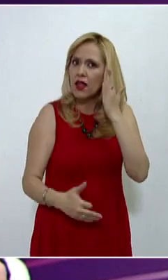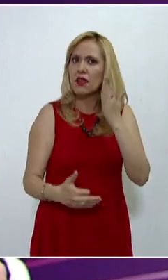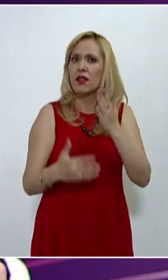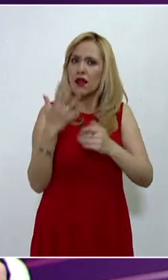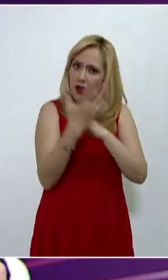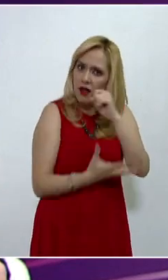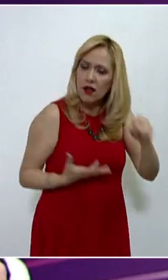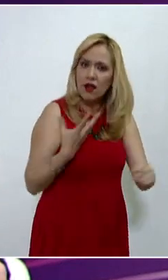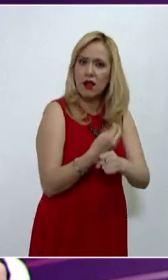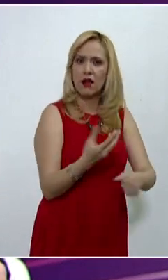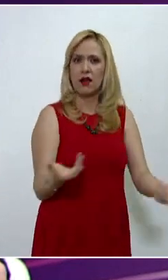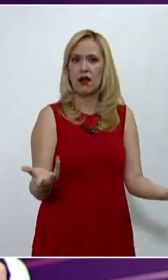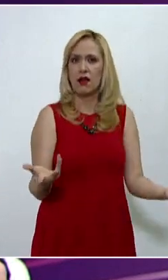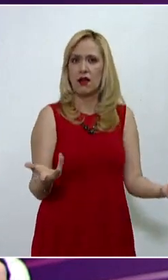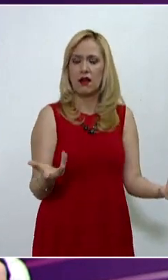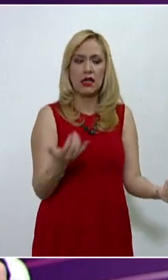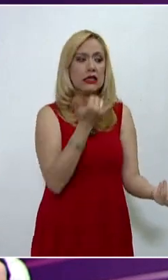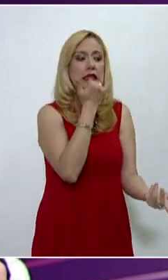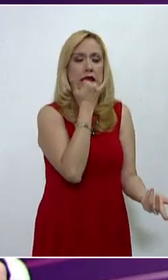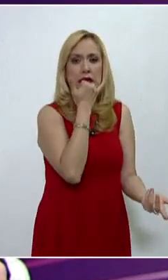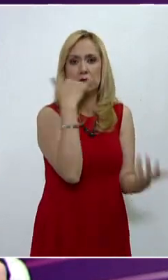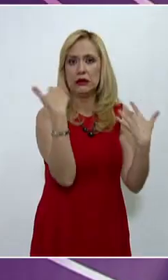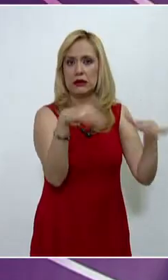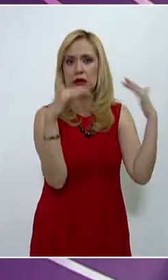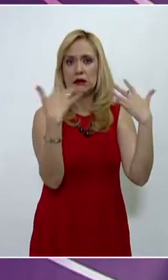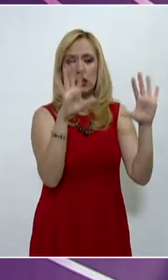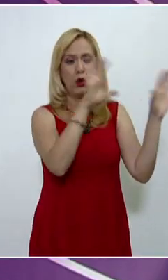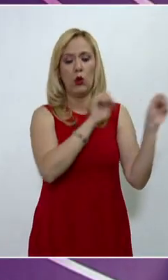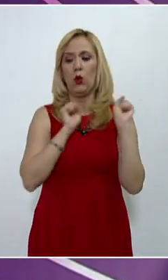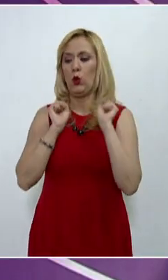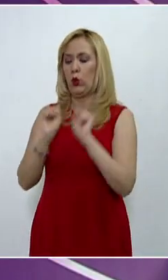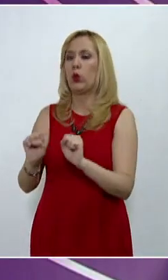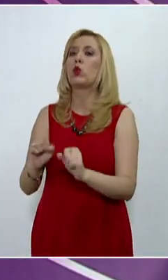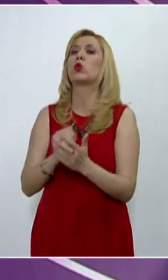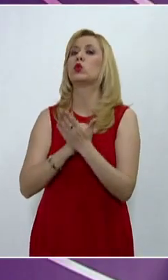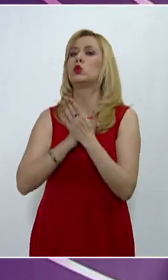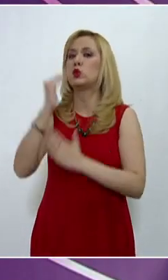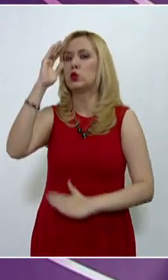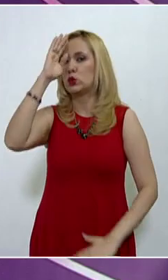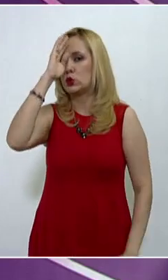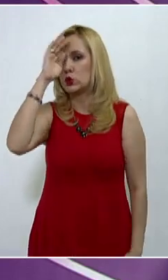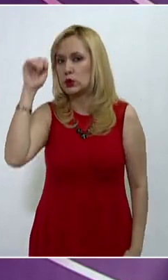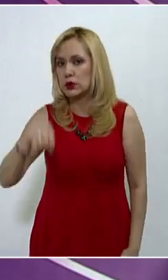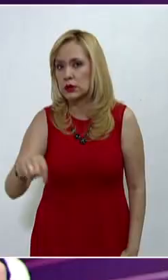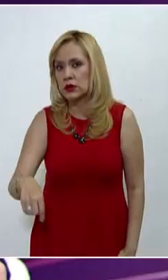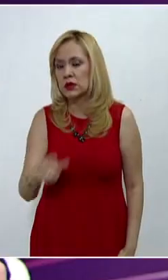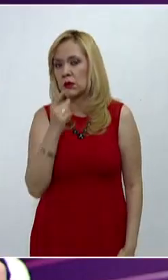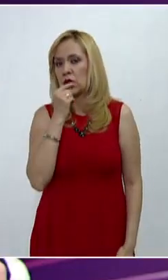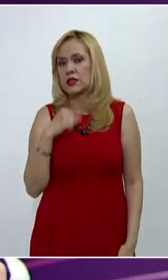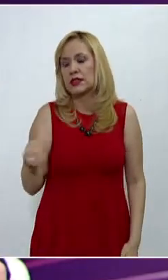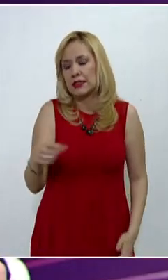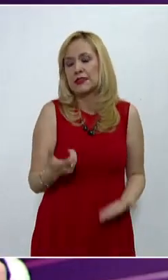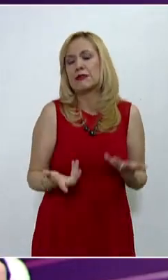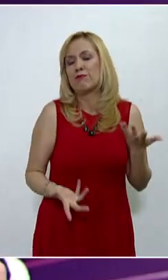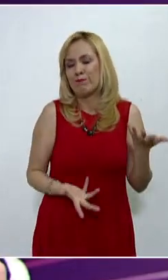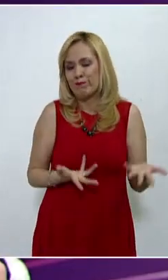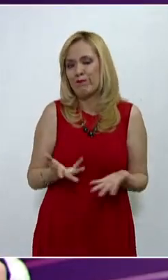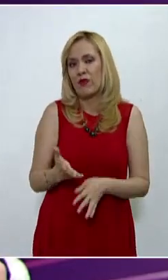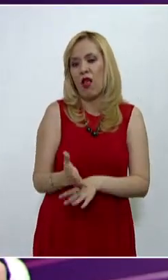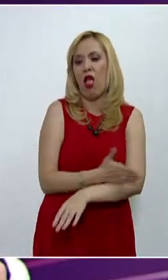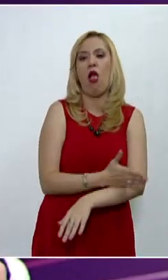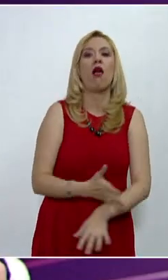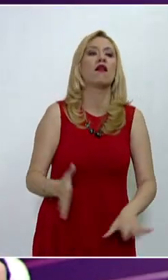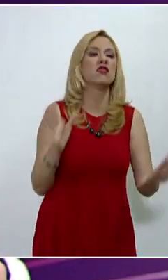adecuada reparación o indemnización frente a la acción indebida del Estado, quien excedió sus atribuciones, sus facultades y ya anticipó